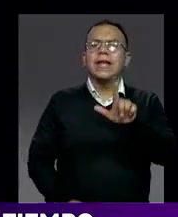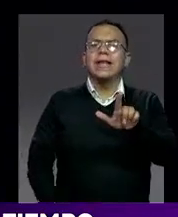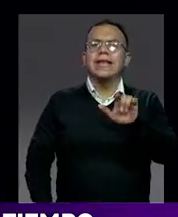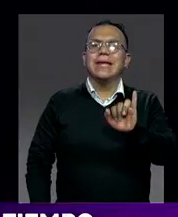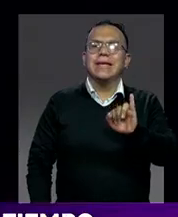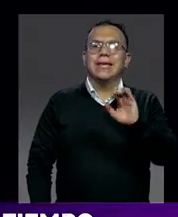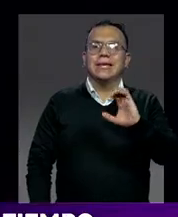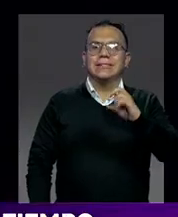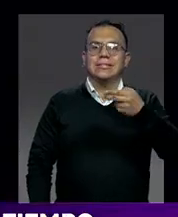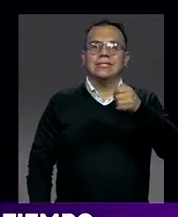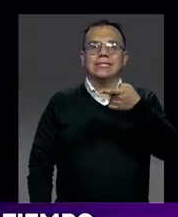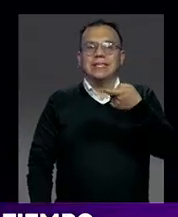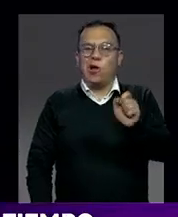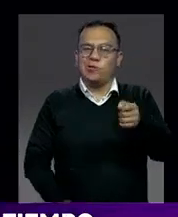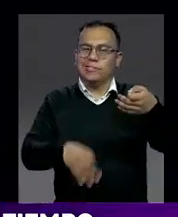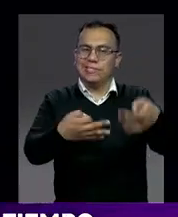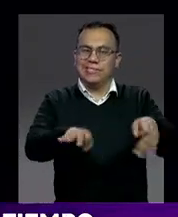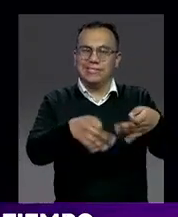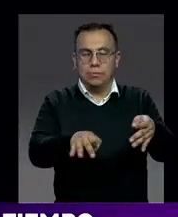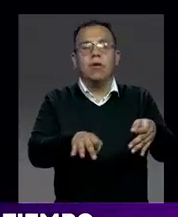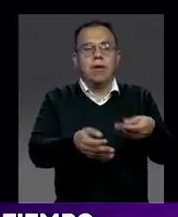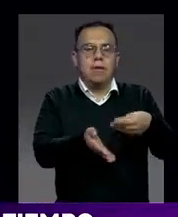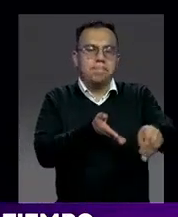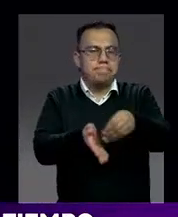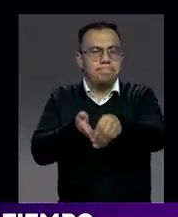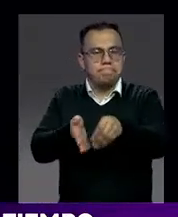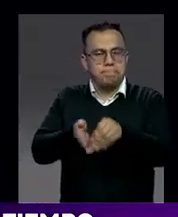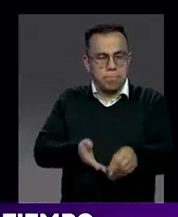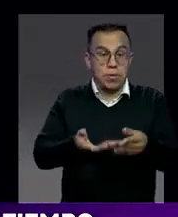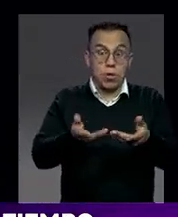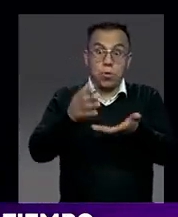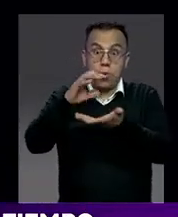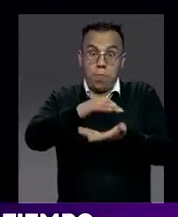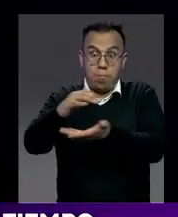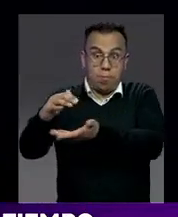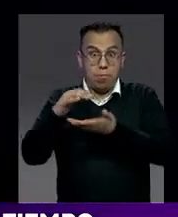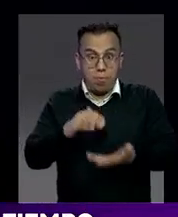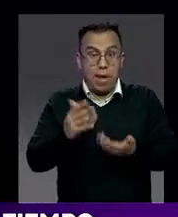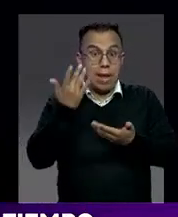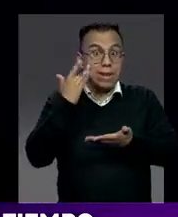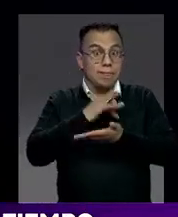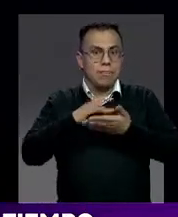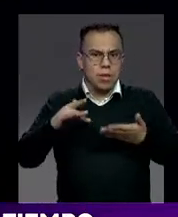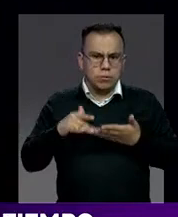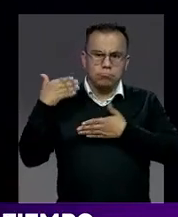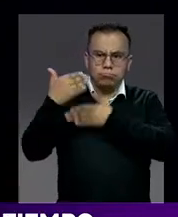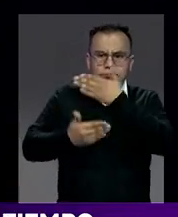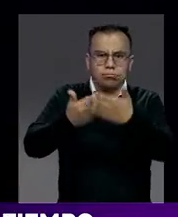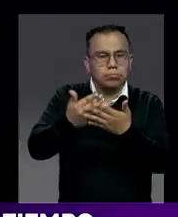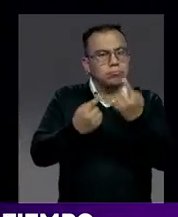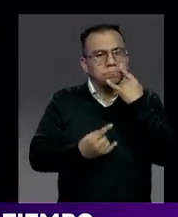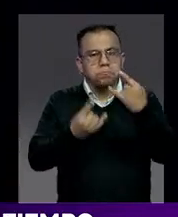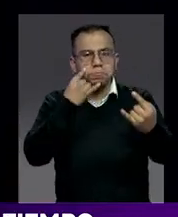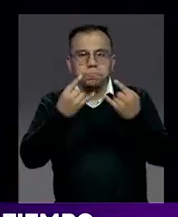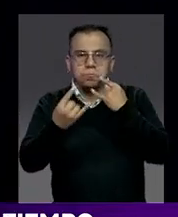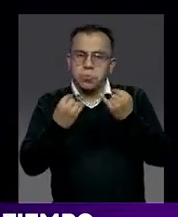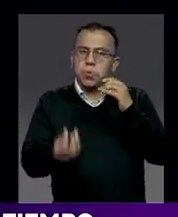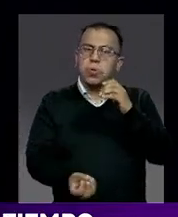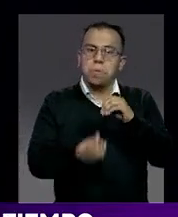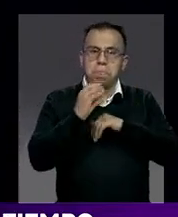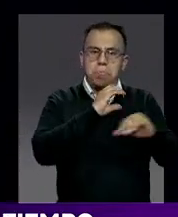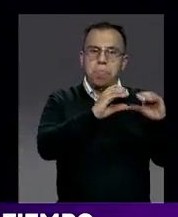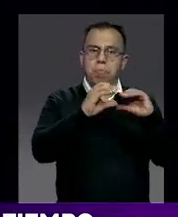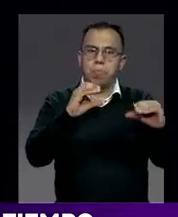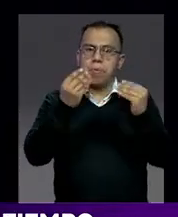productos procesados y hay una obligación de entregar porcionado y pesado y lavado y son programas que son interesantes generan buen ingreso